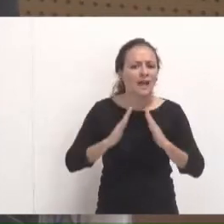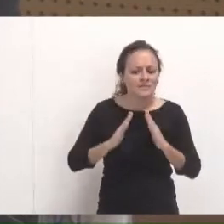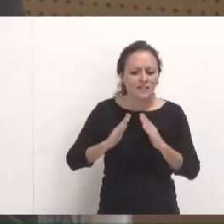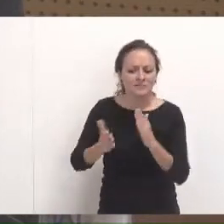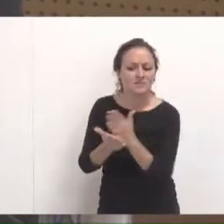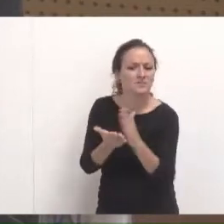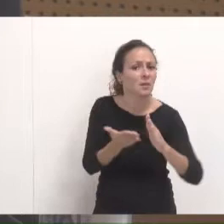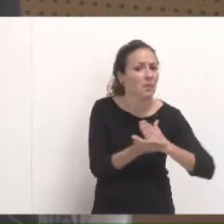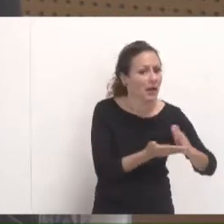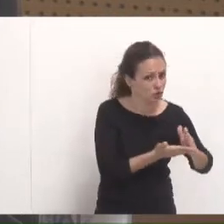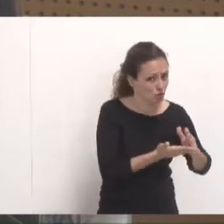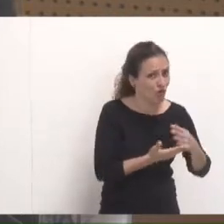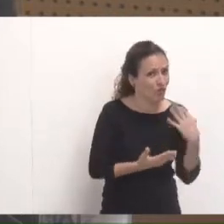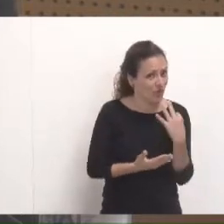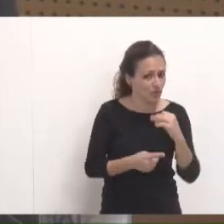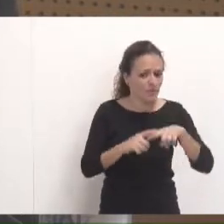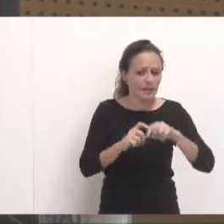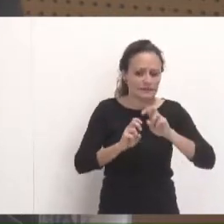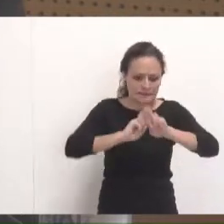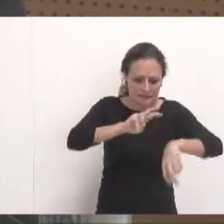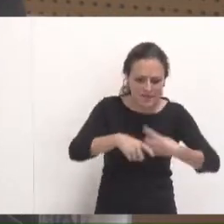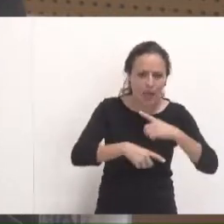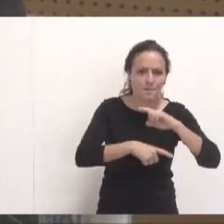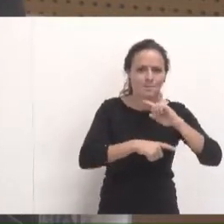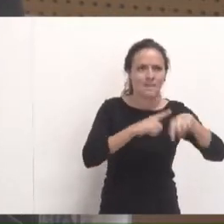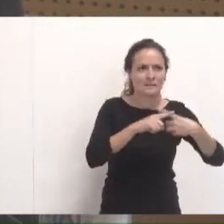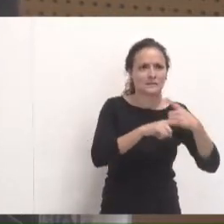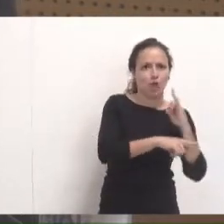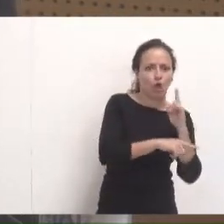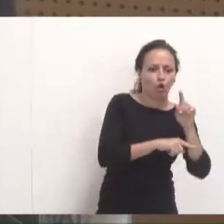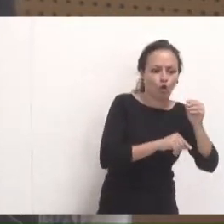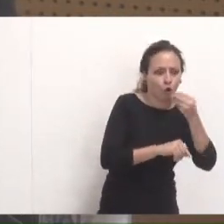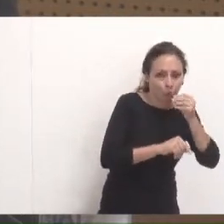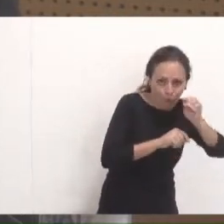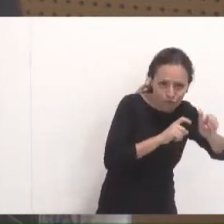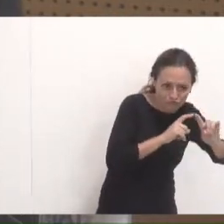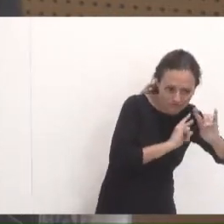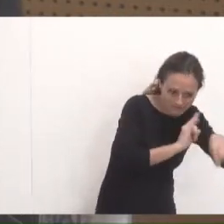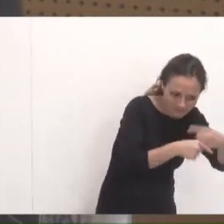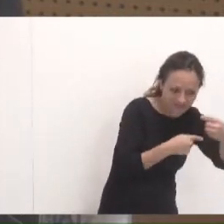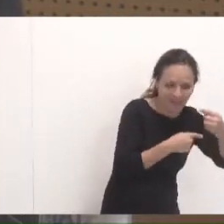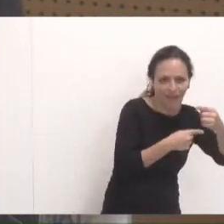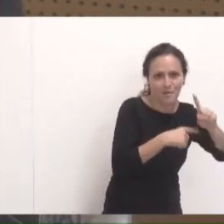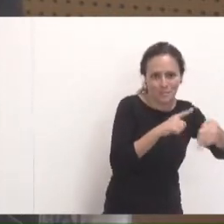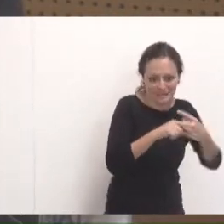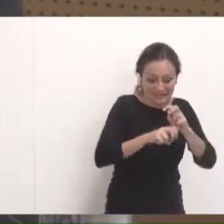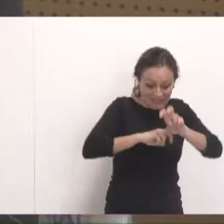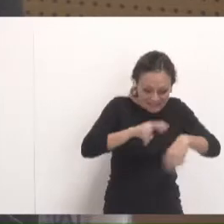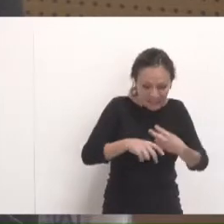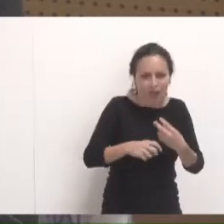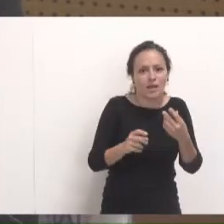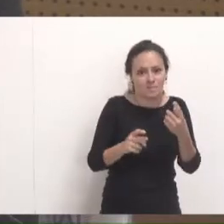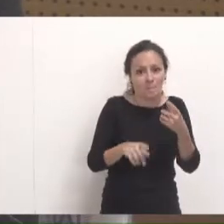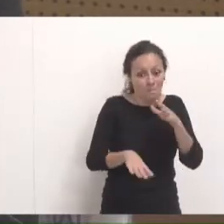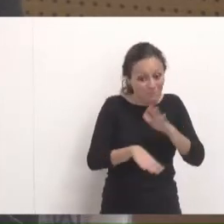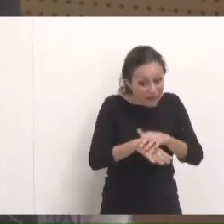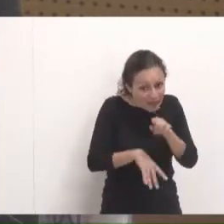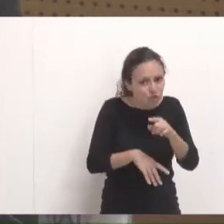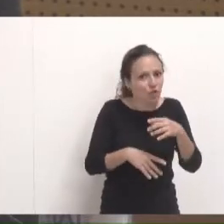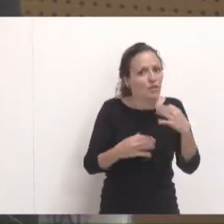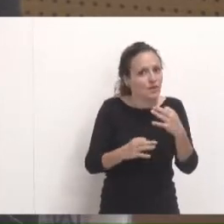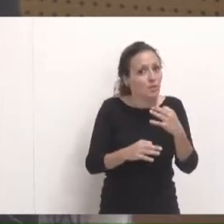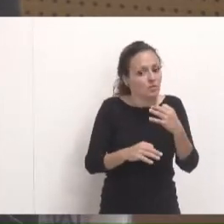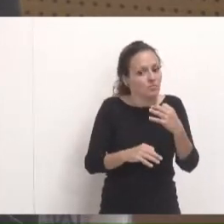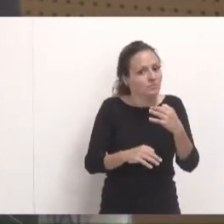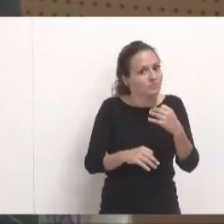a la separación, al reciclaje, al compostaje, a la reutilización, etcétera, etcétera, ¿no? Y para eso hay que alinear y hay que poner en hora los